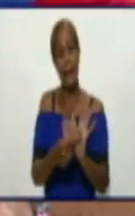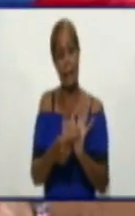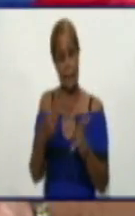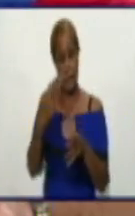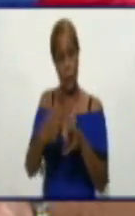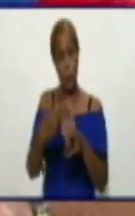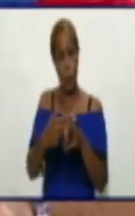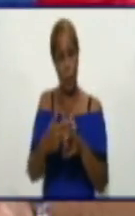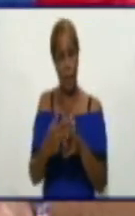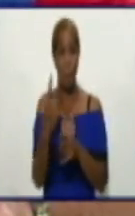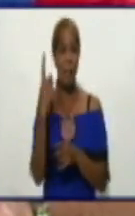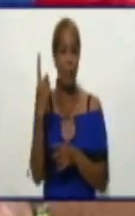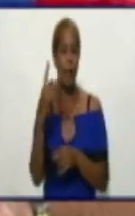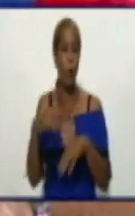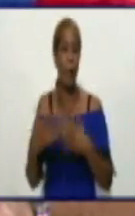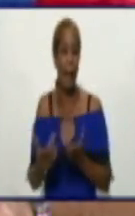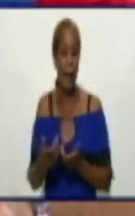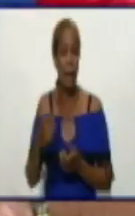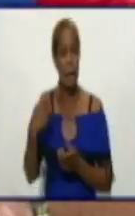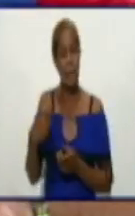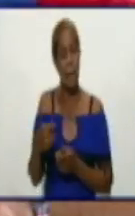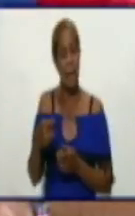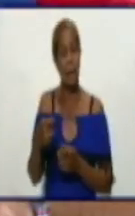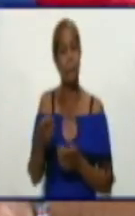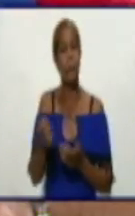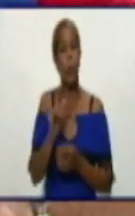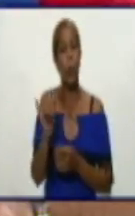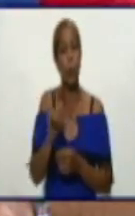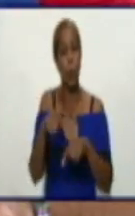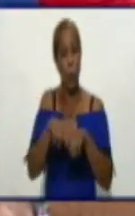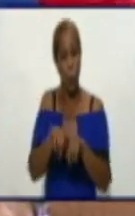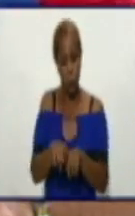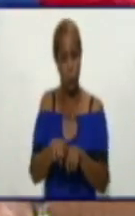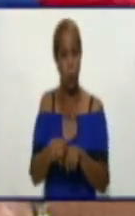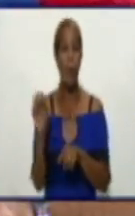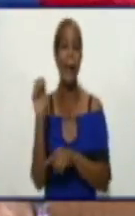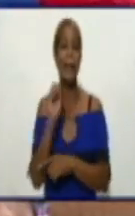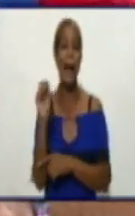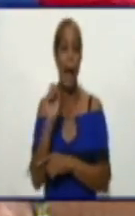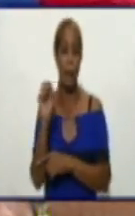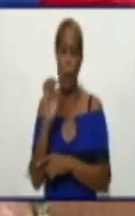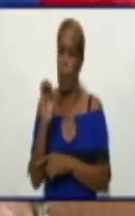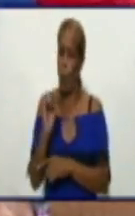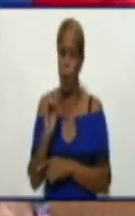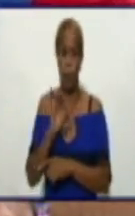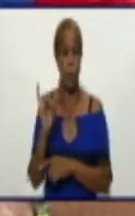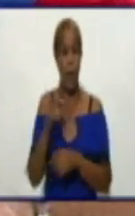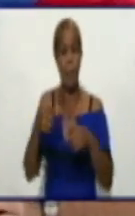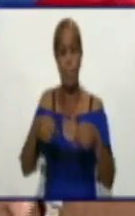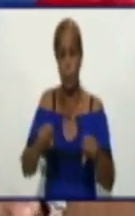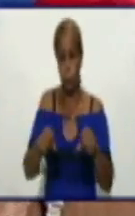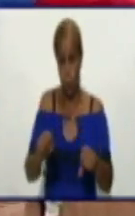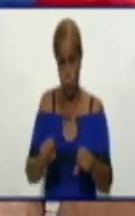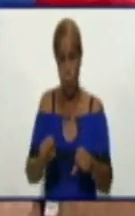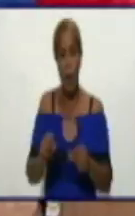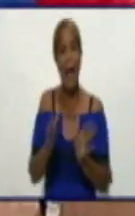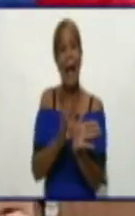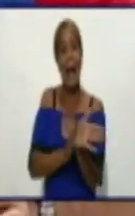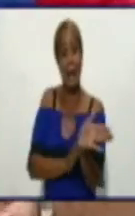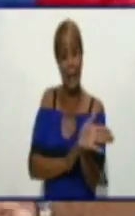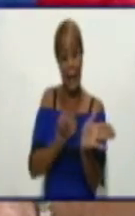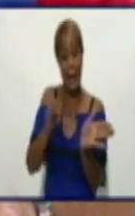tiene que llevar en primer lugar el vehículo. Es decir, en las bases nuestras, lleva el vehículo, lleva su carnet de identidad y en el lugar se le tiran 3 fotos digitales, es decir, con